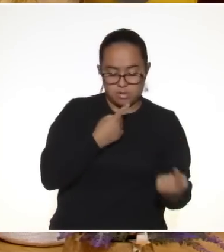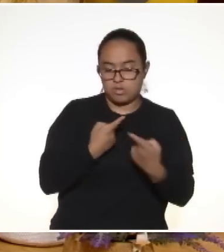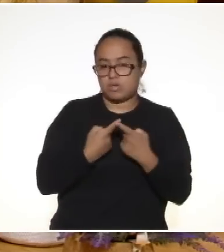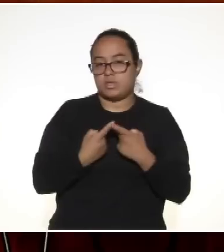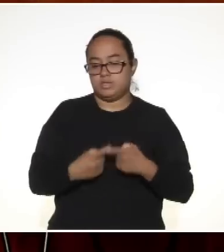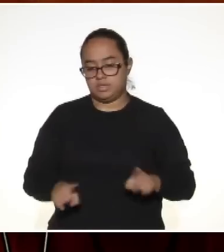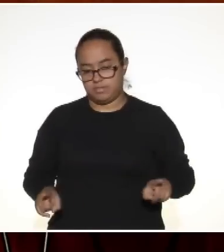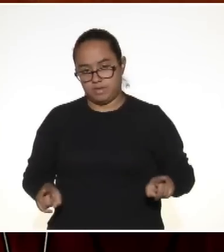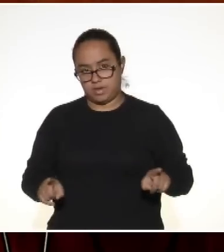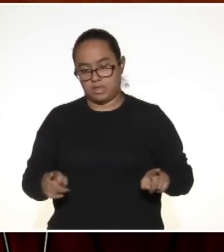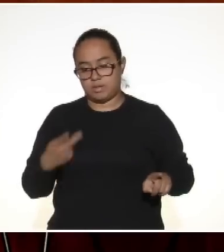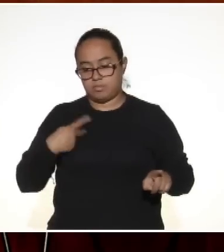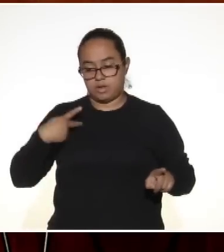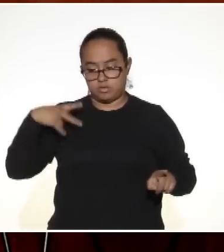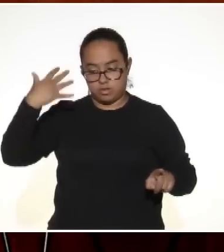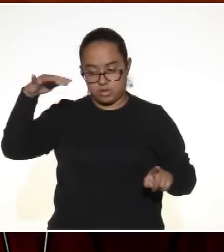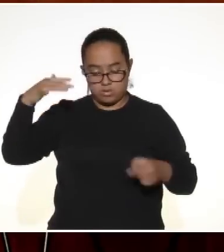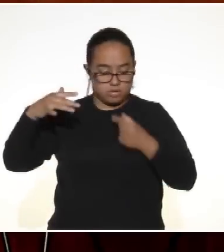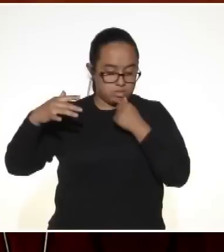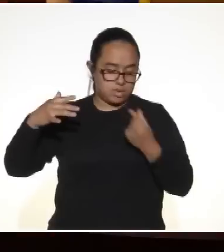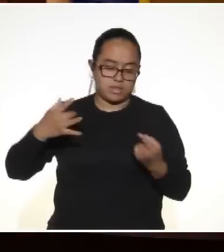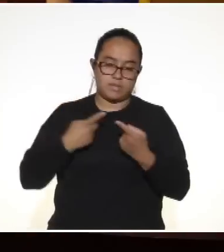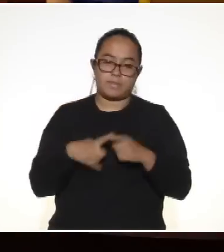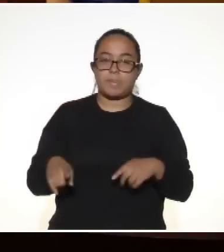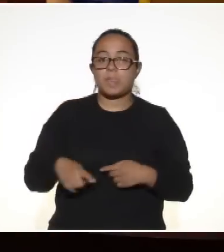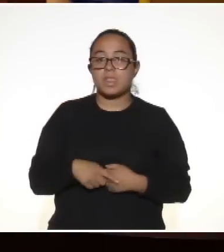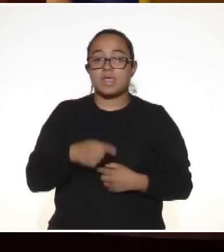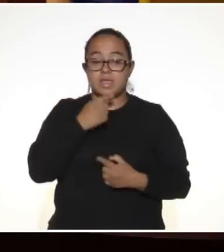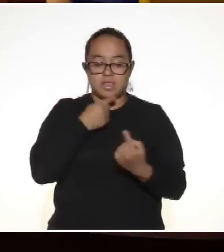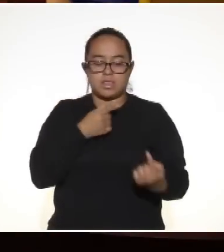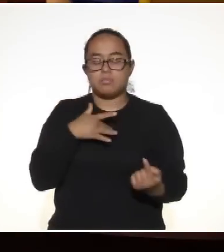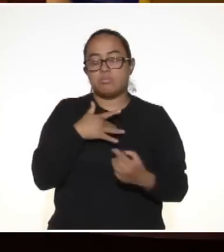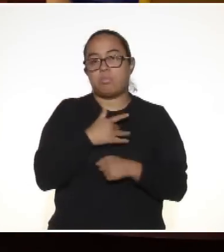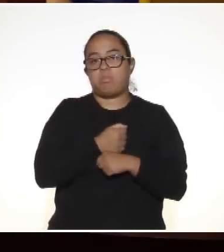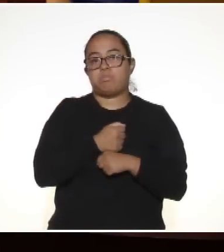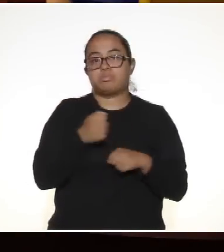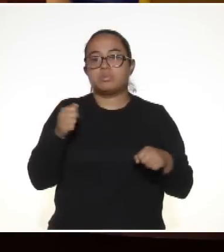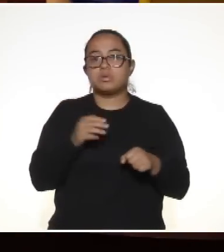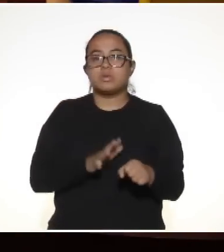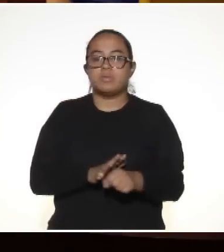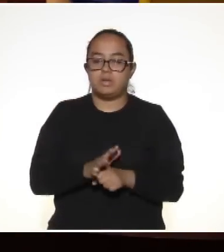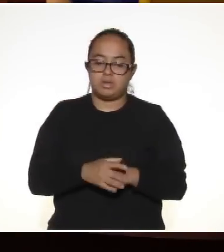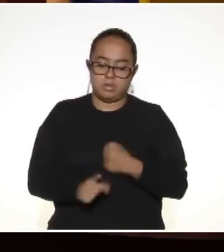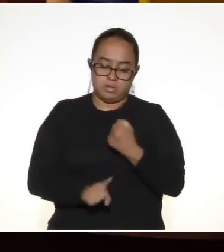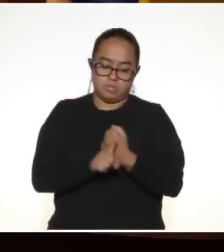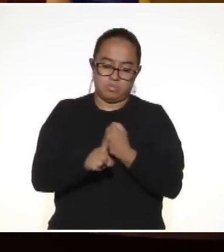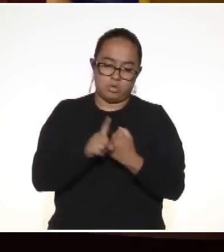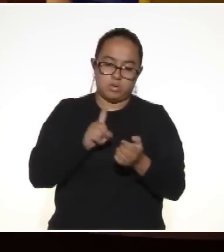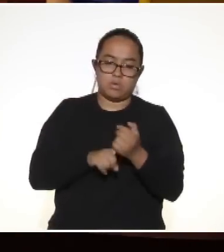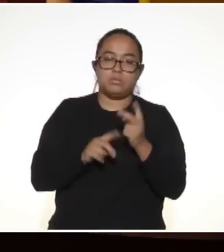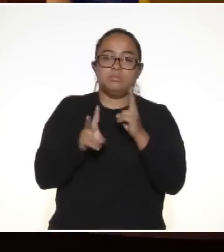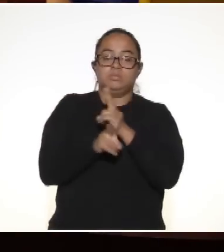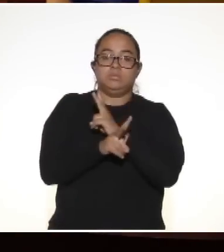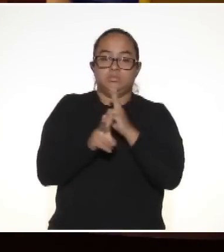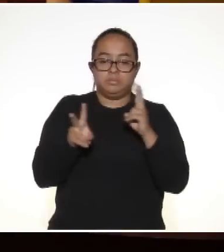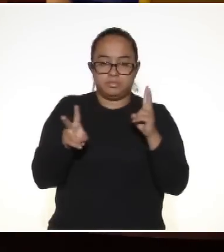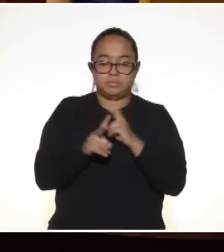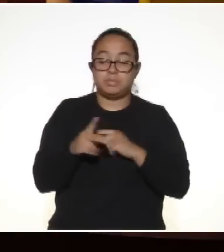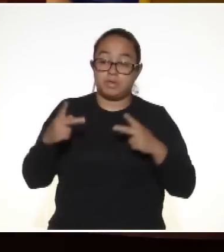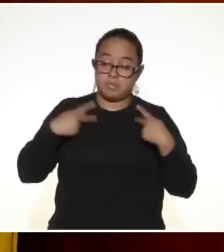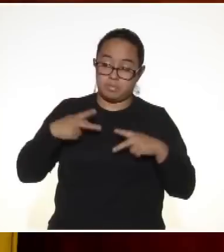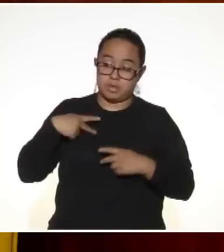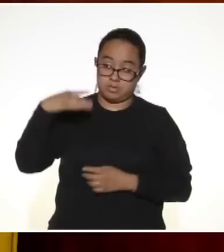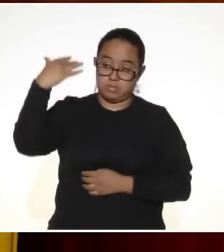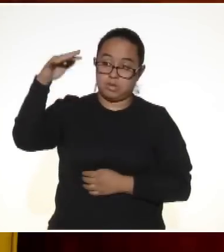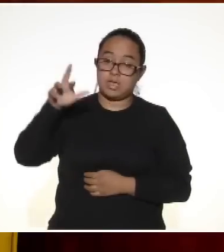Claro. Sí, en los niños la causa principal de un paro cardíaco es un problema respiratorio. Entonces, en los adultos